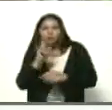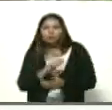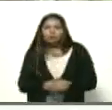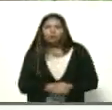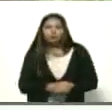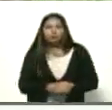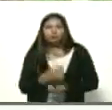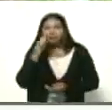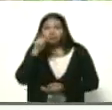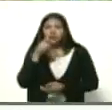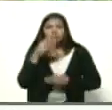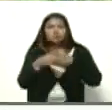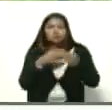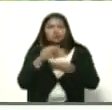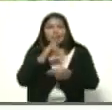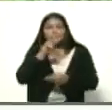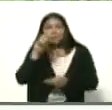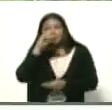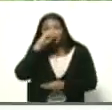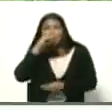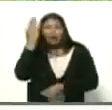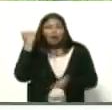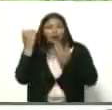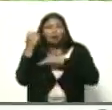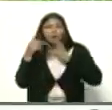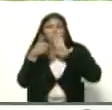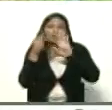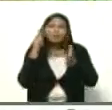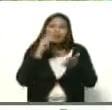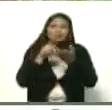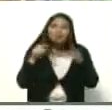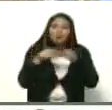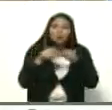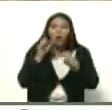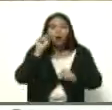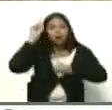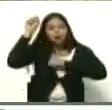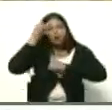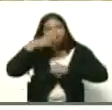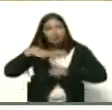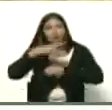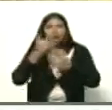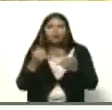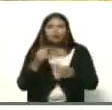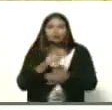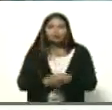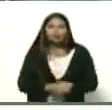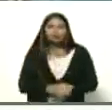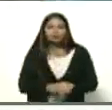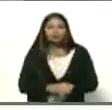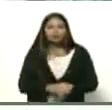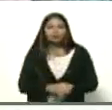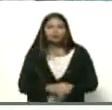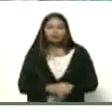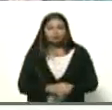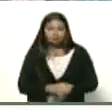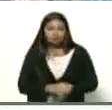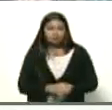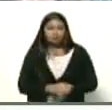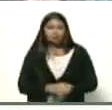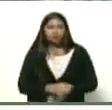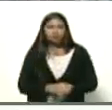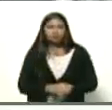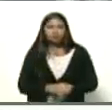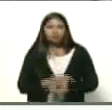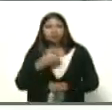protagonistas de este hecho a 20 años destacan lo que fue la participación heroica del pueblo en estos hechos. Decir al